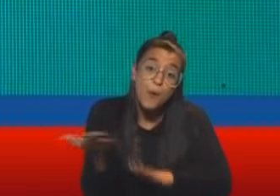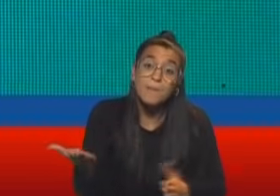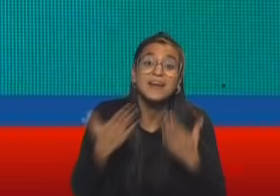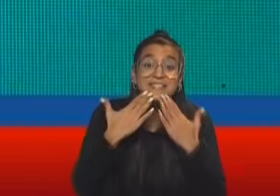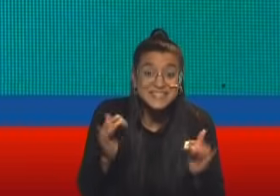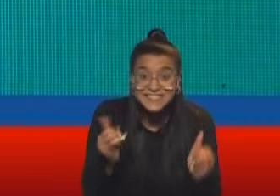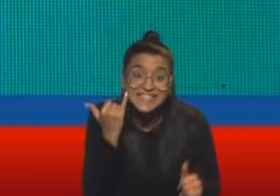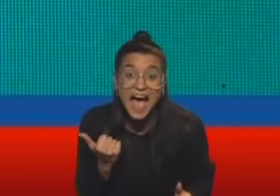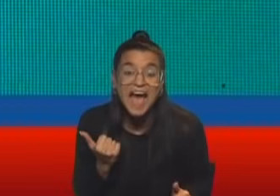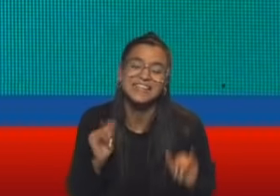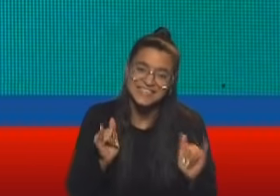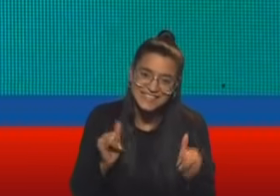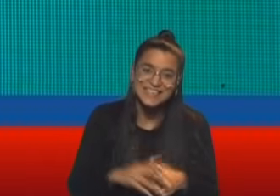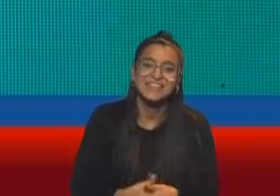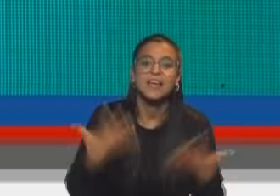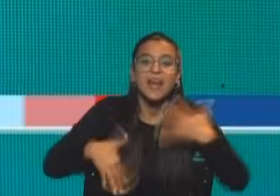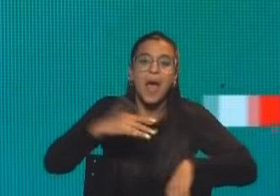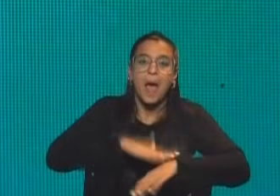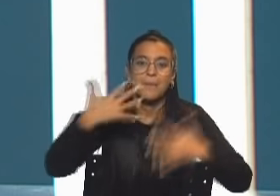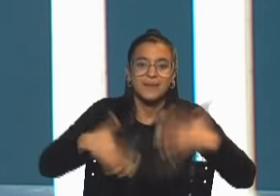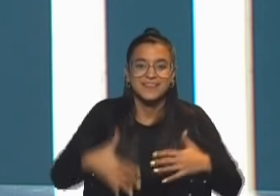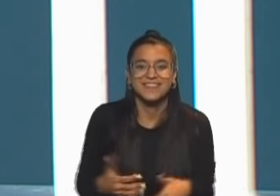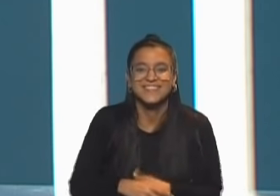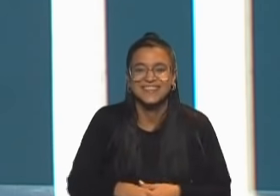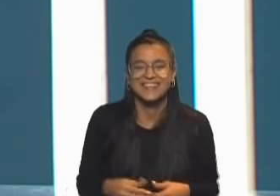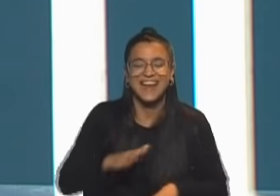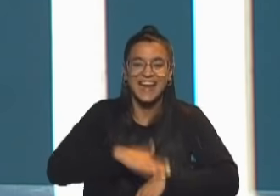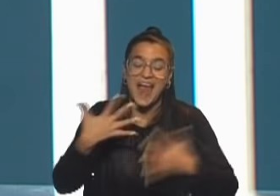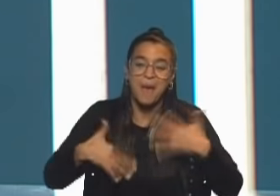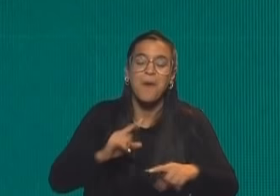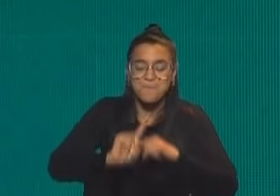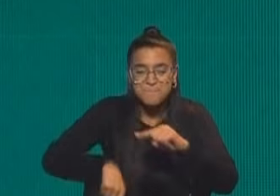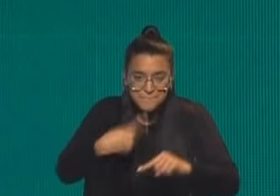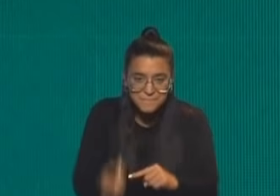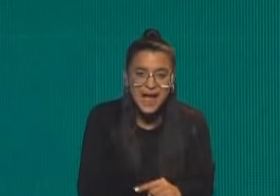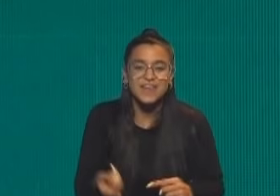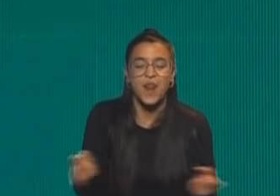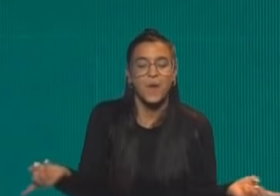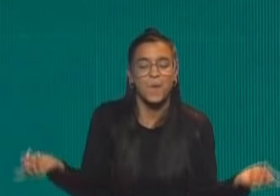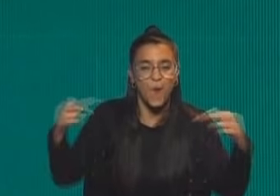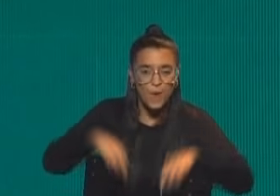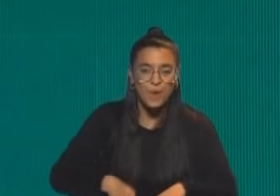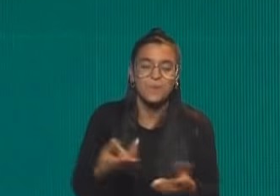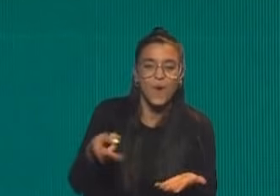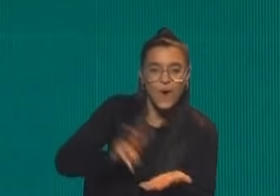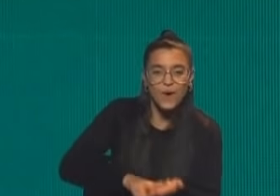aquí, Carmelo Osvaldo. Se pasa muy rápido, ¿no? Empezamos. Se pasa muy rápido. Bueno, pero mañana tenemos revancha. Mañana estaremos aquí